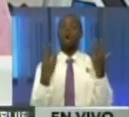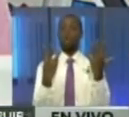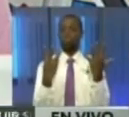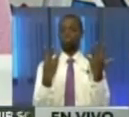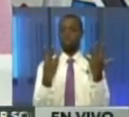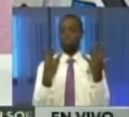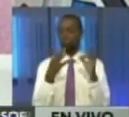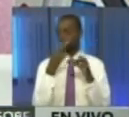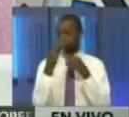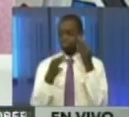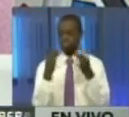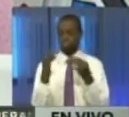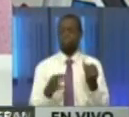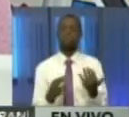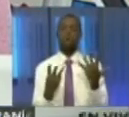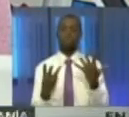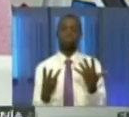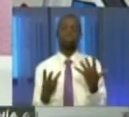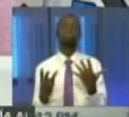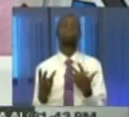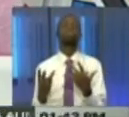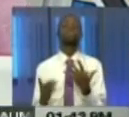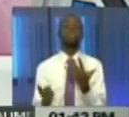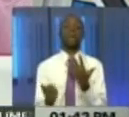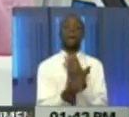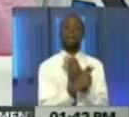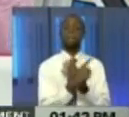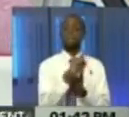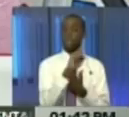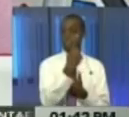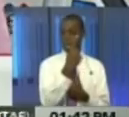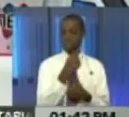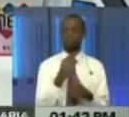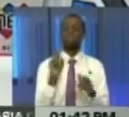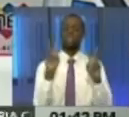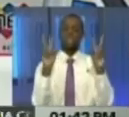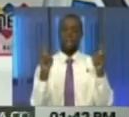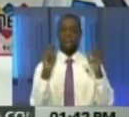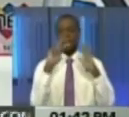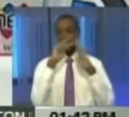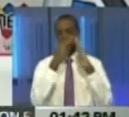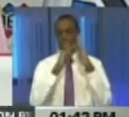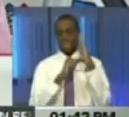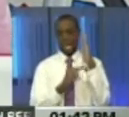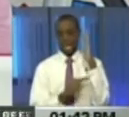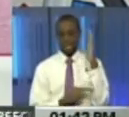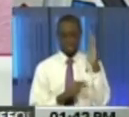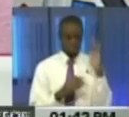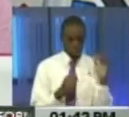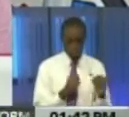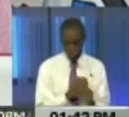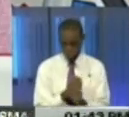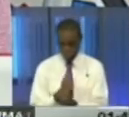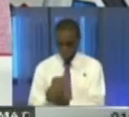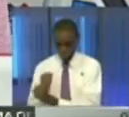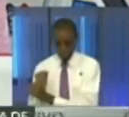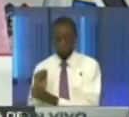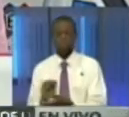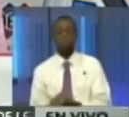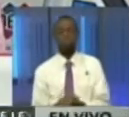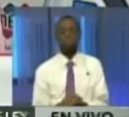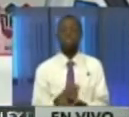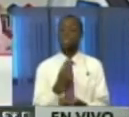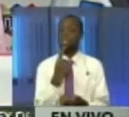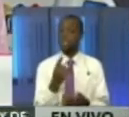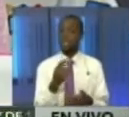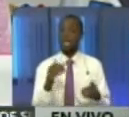La primera se refiere justamente a los aspectos técnicos. Así como pasa en una